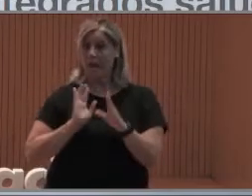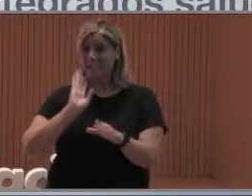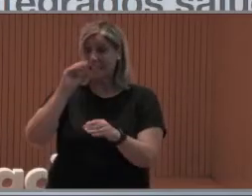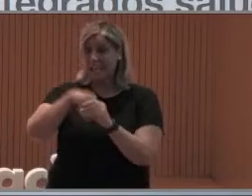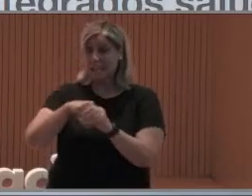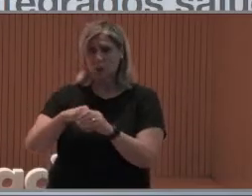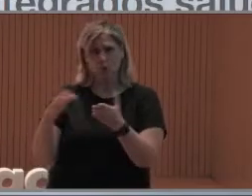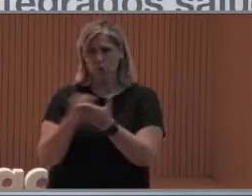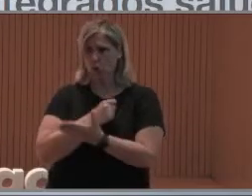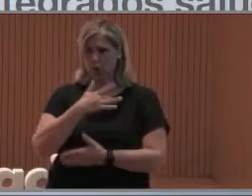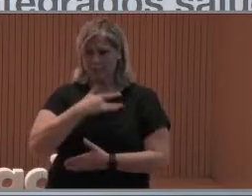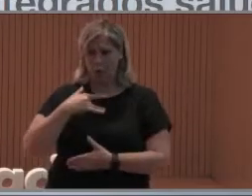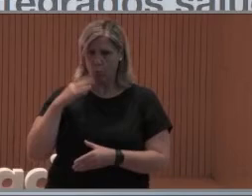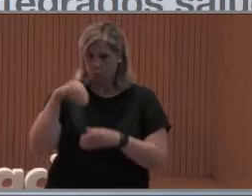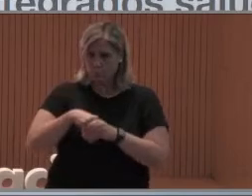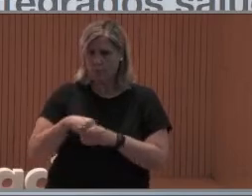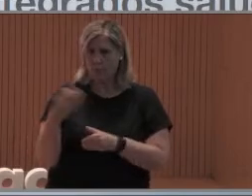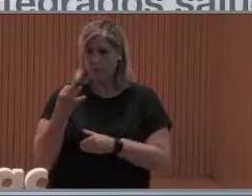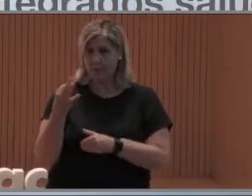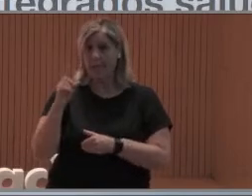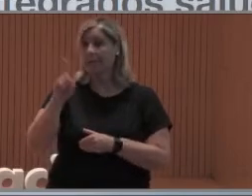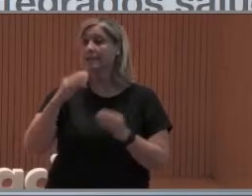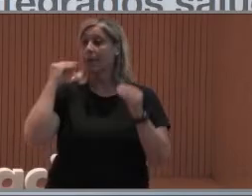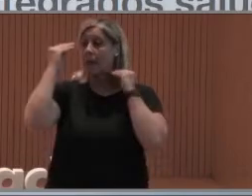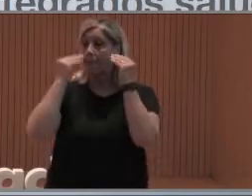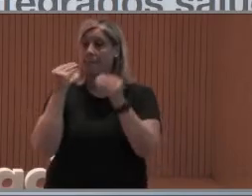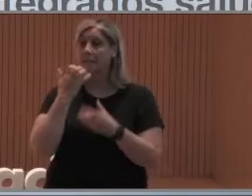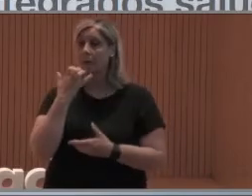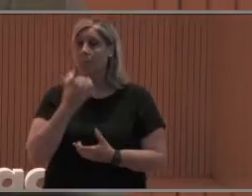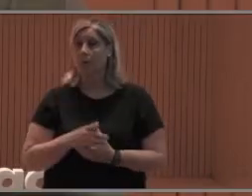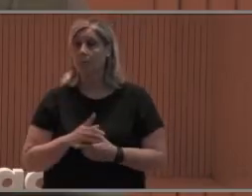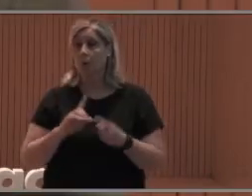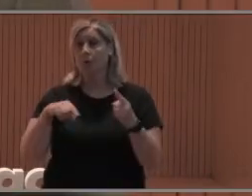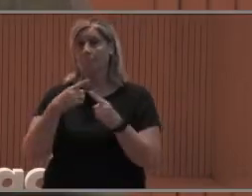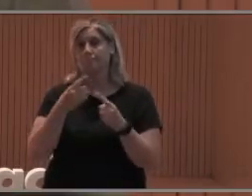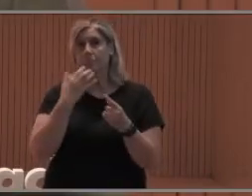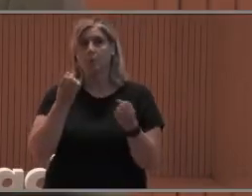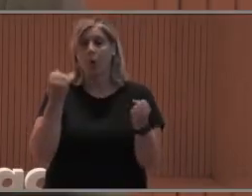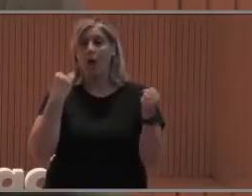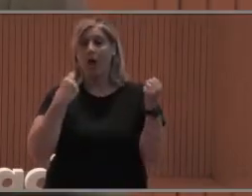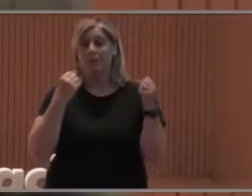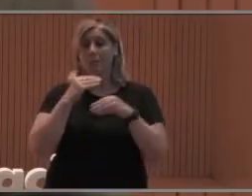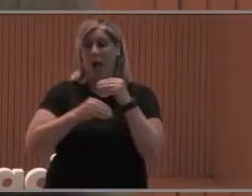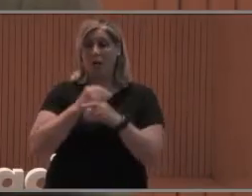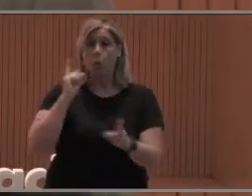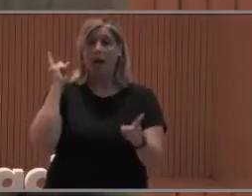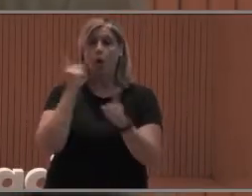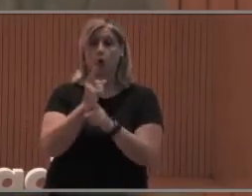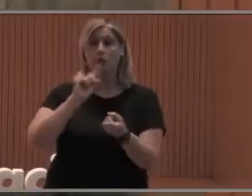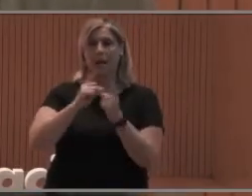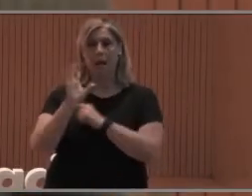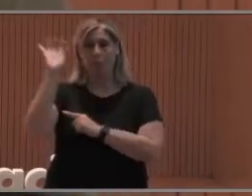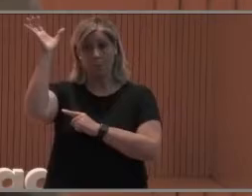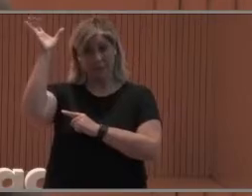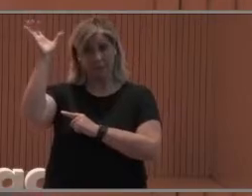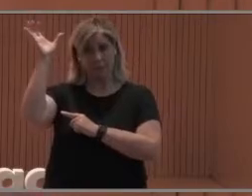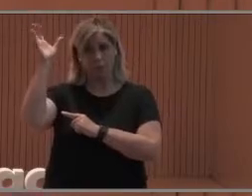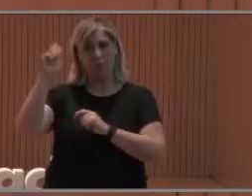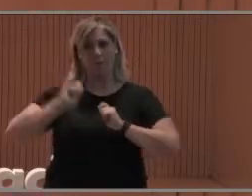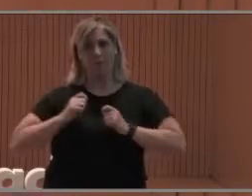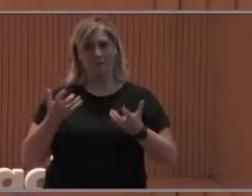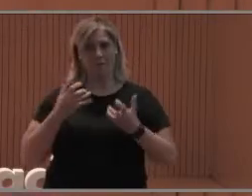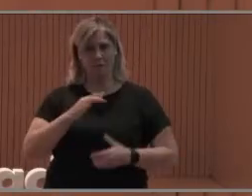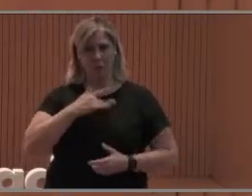salud y pensar que actuar contra el cambio climático tiene muchos cobeneficios en salud. Seguimos